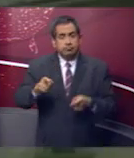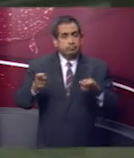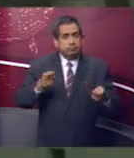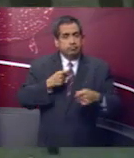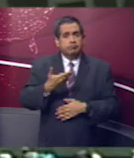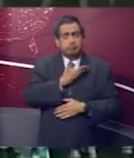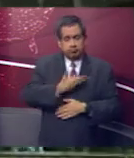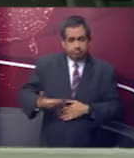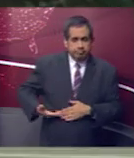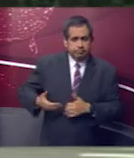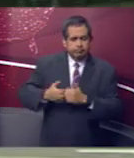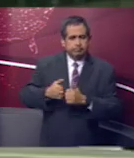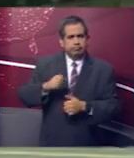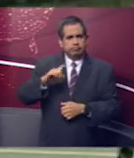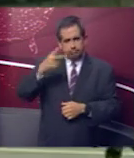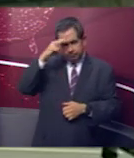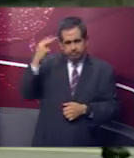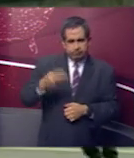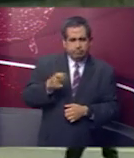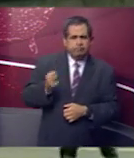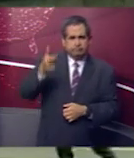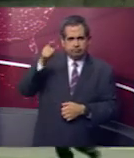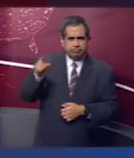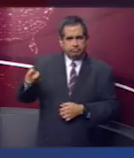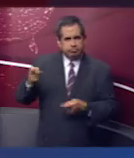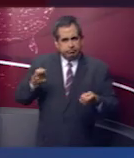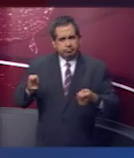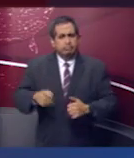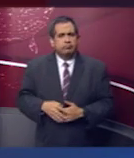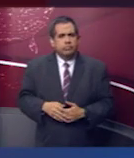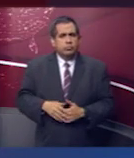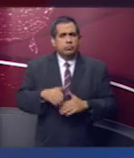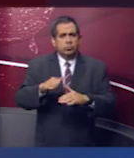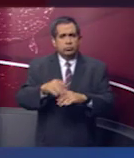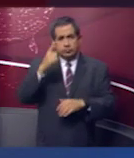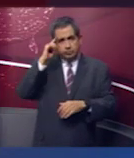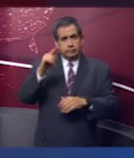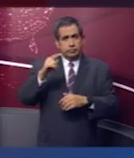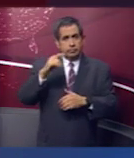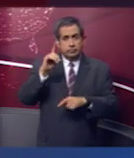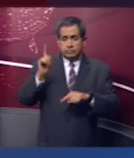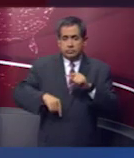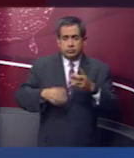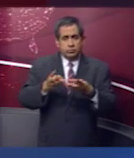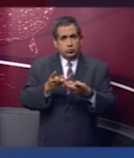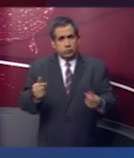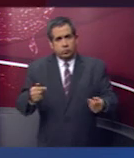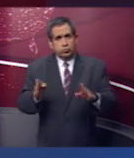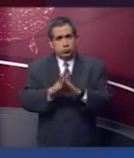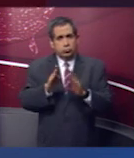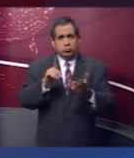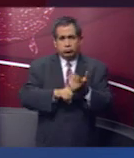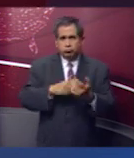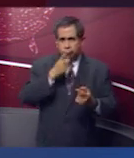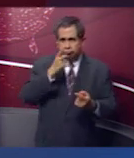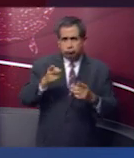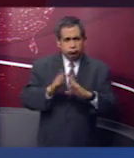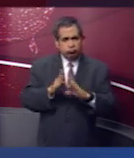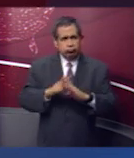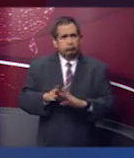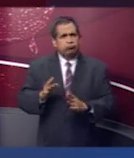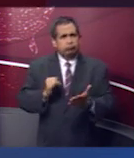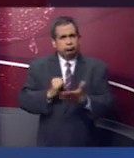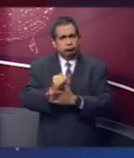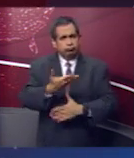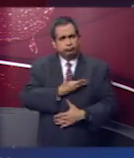del gobierno bajo la conducción del presidente de la República. En cuanto a las causas de disolución, esta iniciativa plasma, entre otras, la decisión